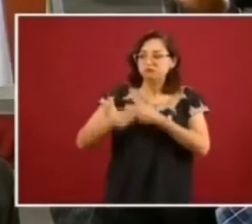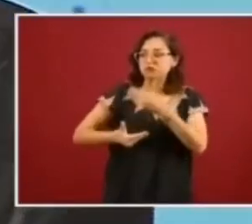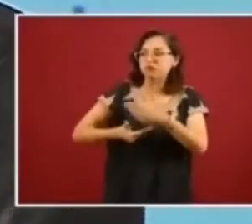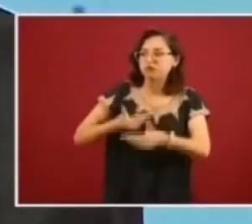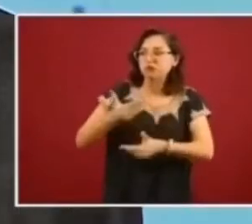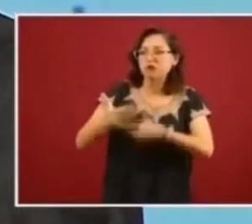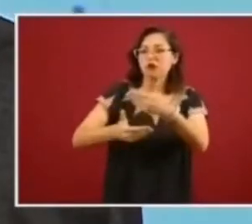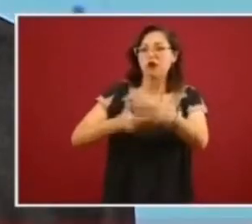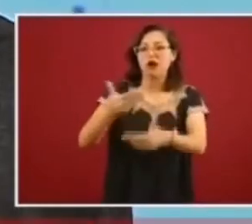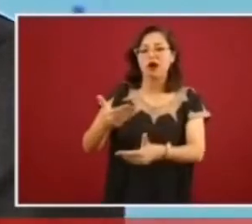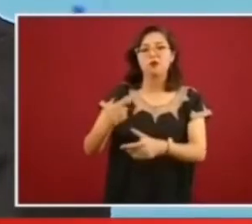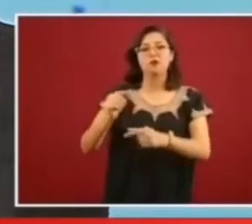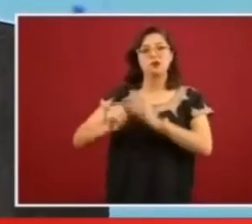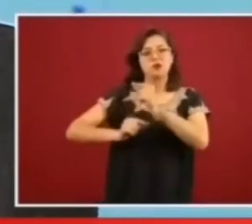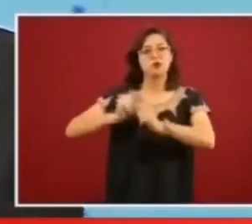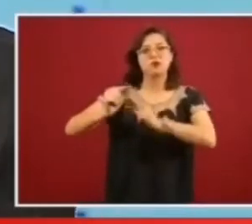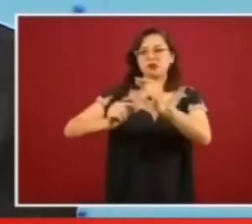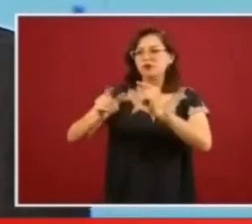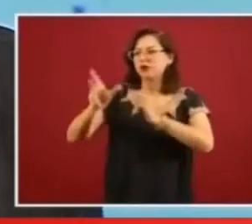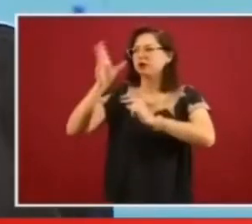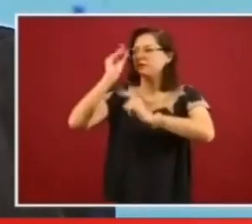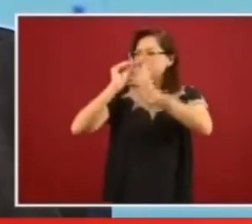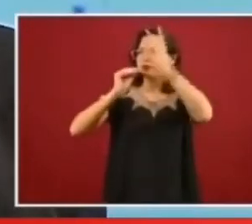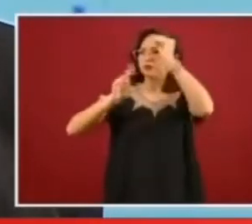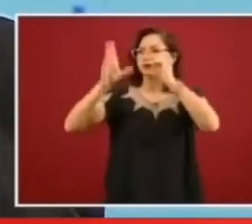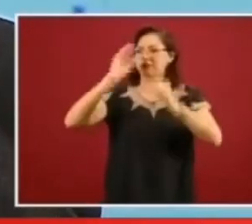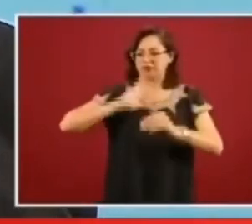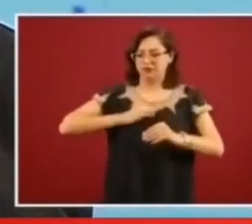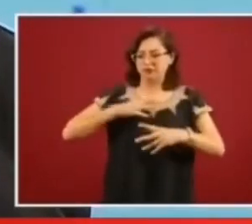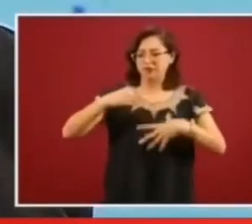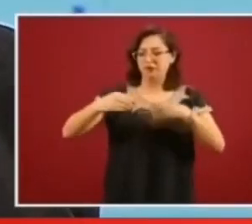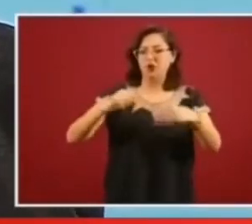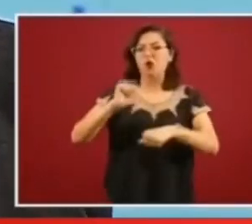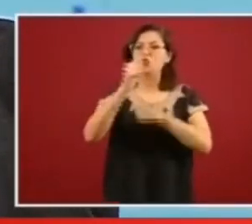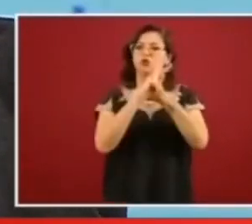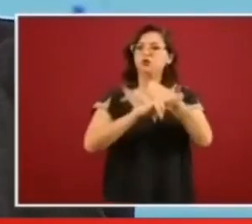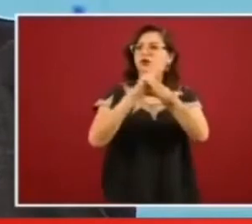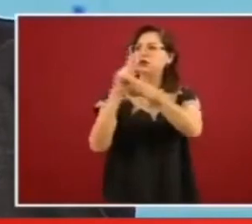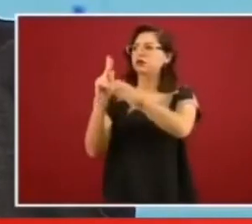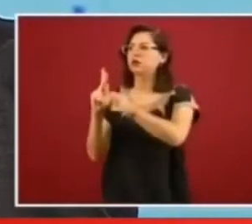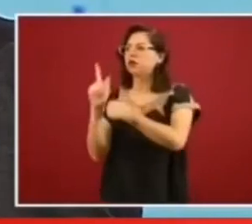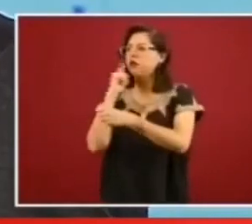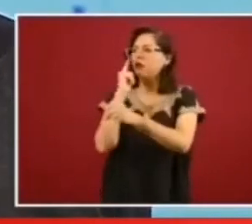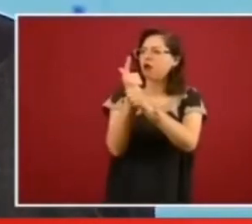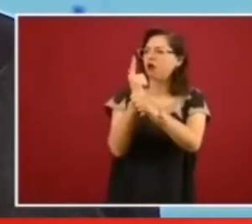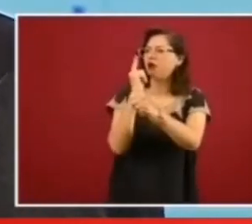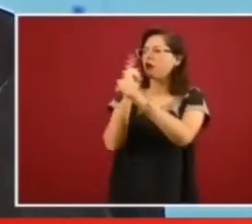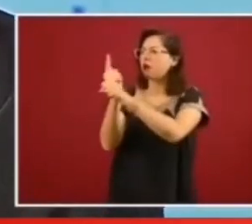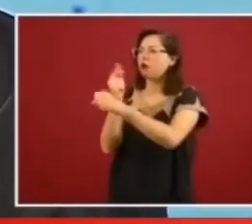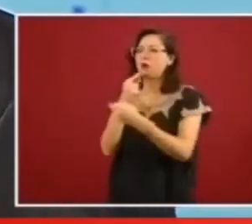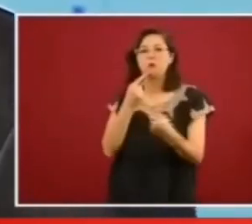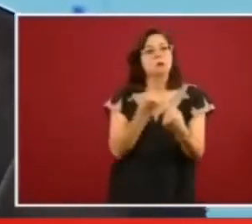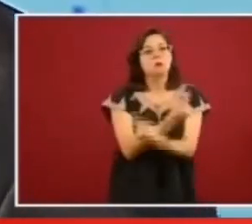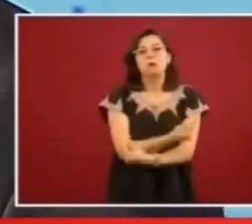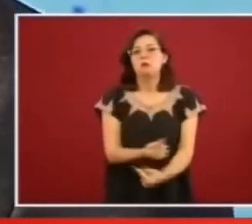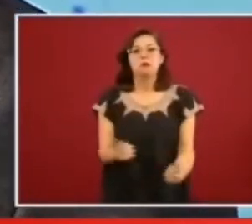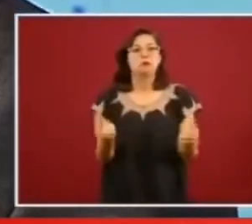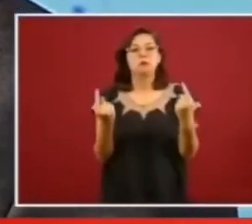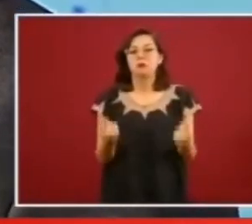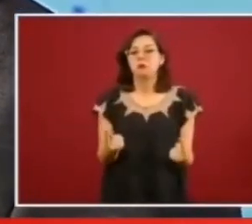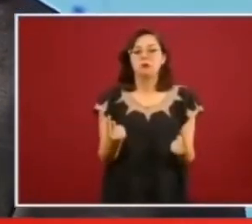el conocimiento que se produjo conforme la epidemia avanzó en otros países nos ha permitido identificar